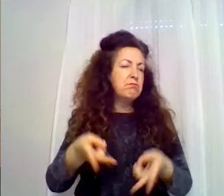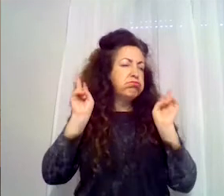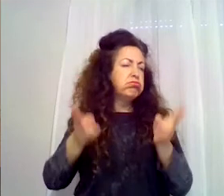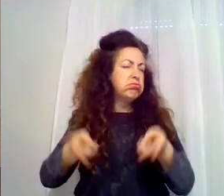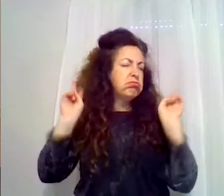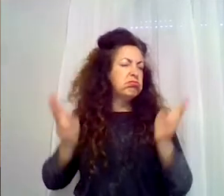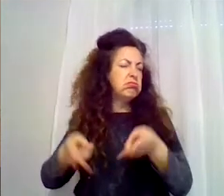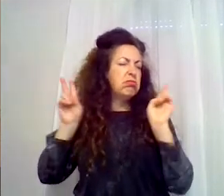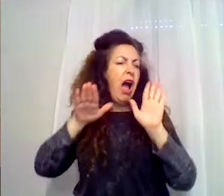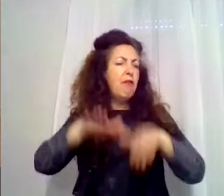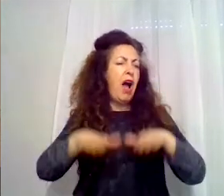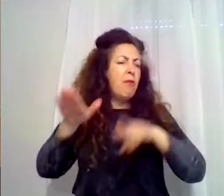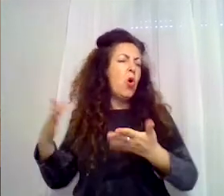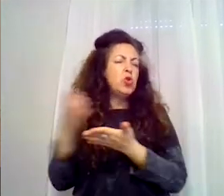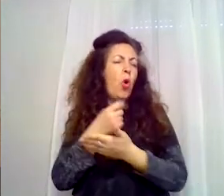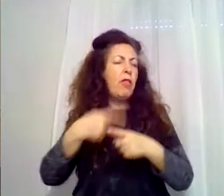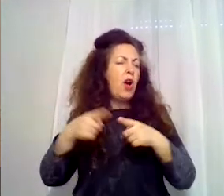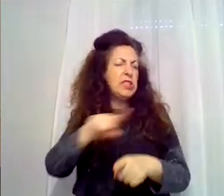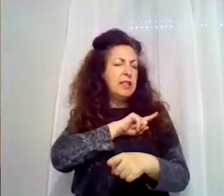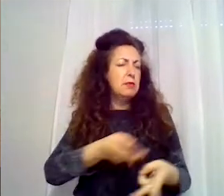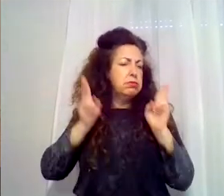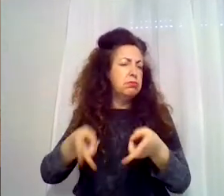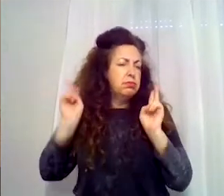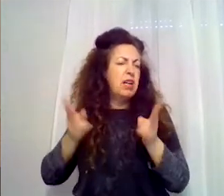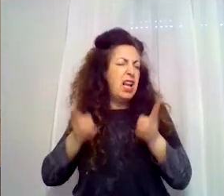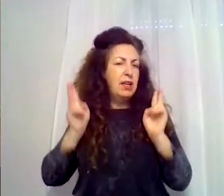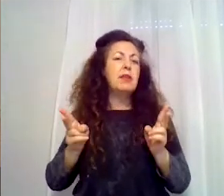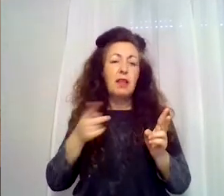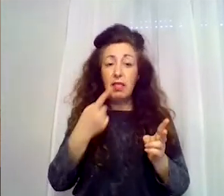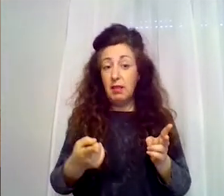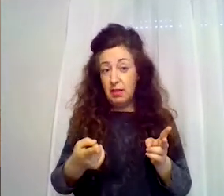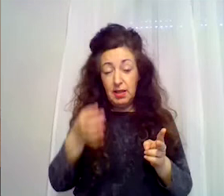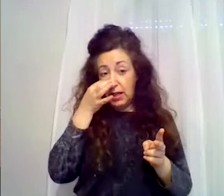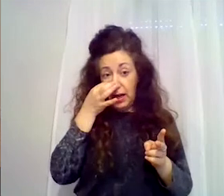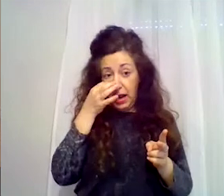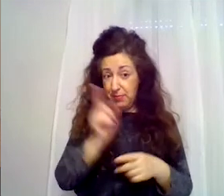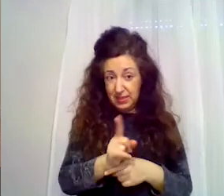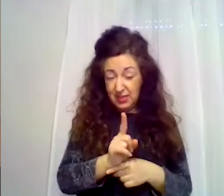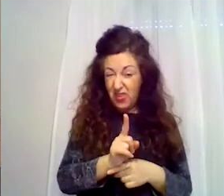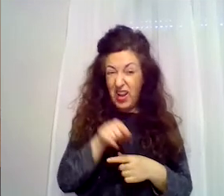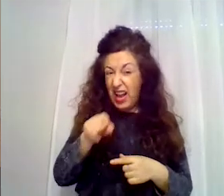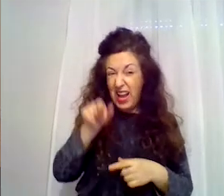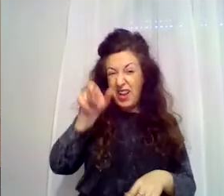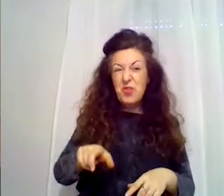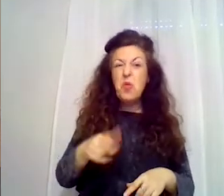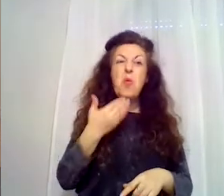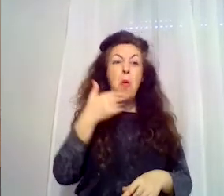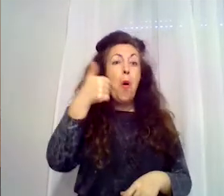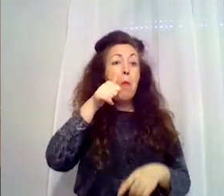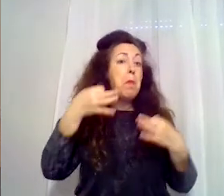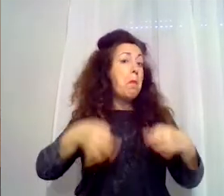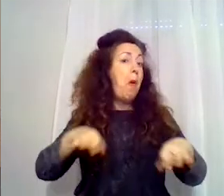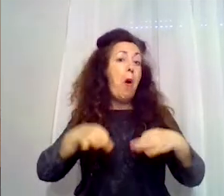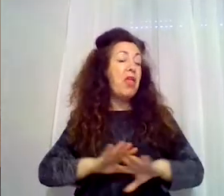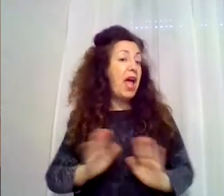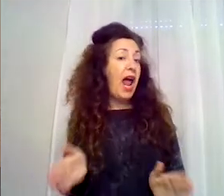es Epicuro el que se convierte auténticamente en la bestia negra. Esto lo cuenta muy bien un experto en Epicuro, que es